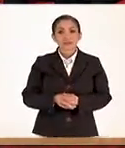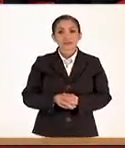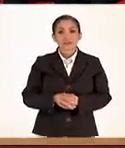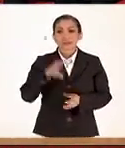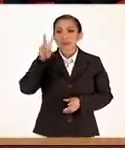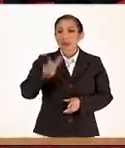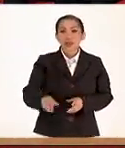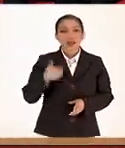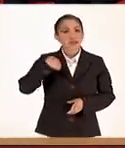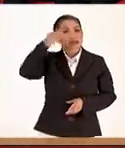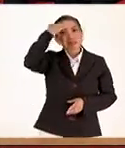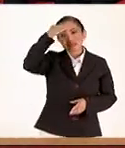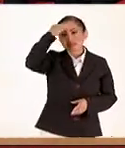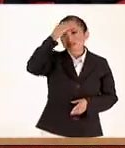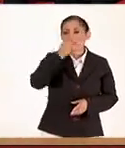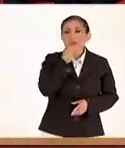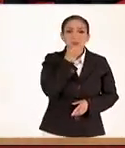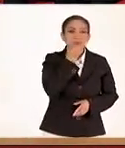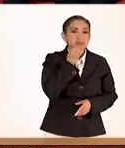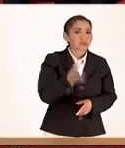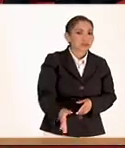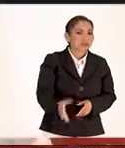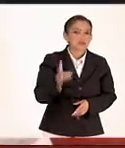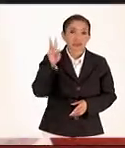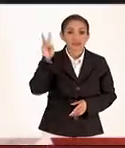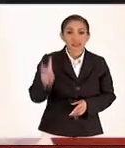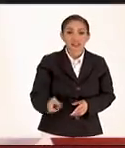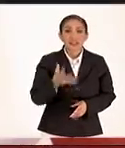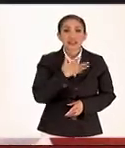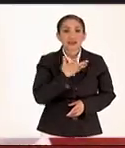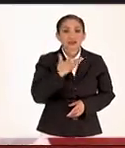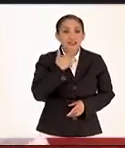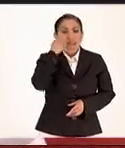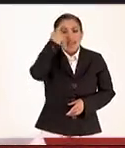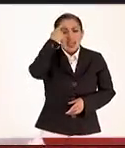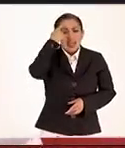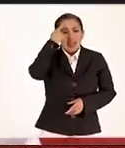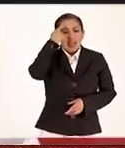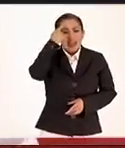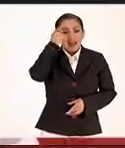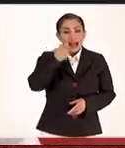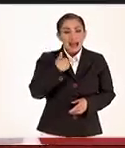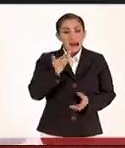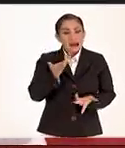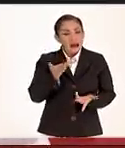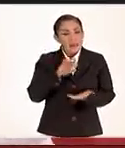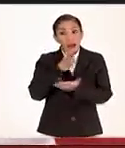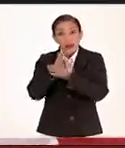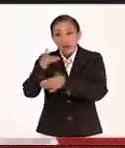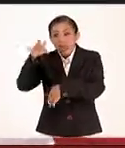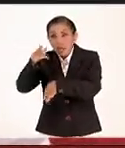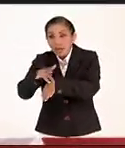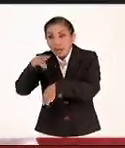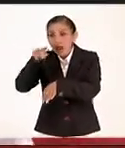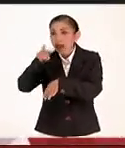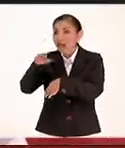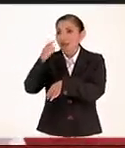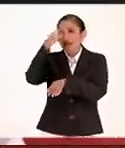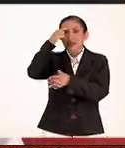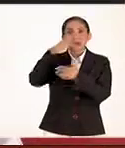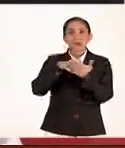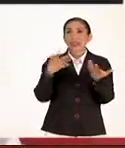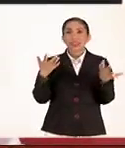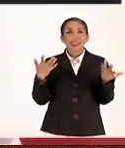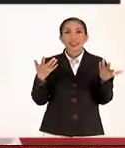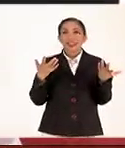unidad es que es una experiencia muy padre porque pues si teníamos noción de que íbamos a irnos por estando ya como que todavía no te la crees